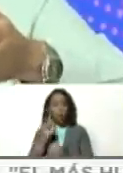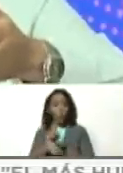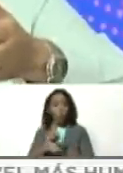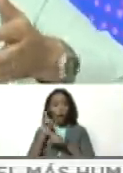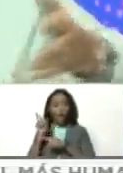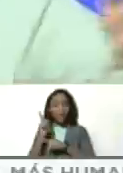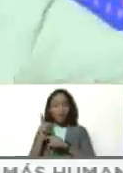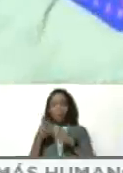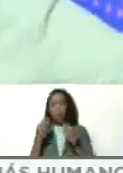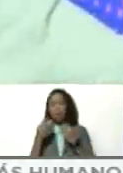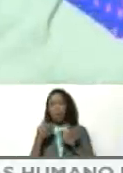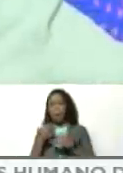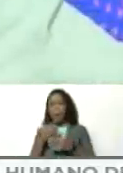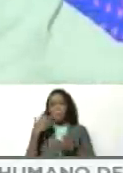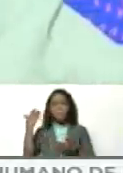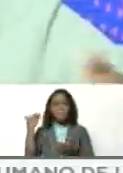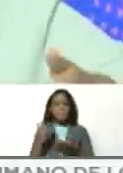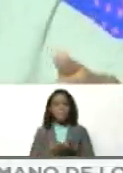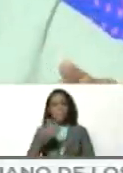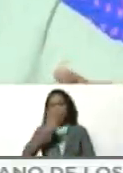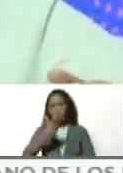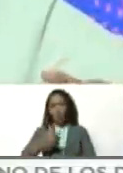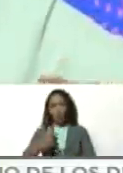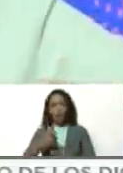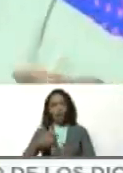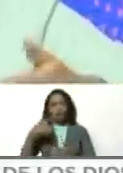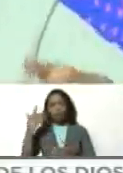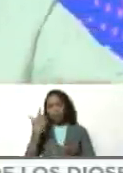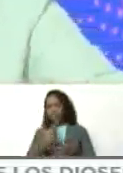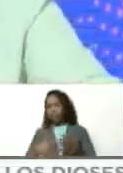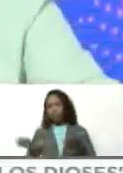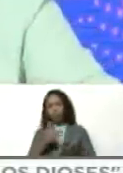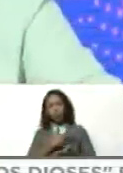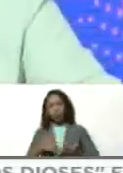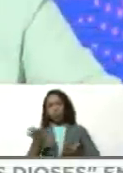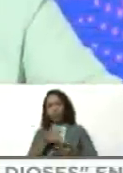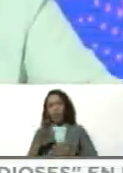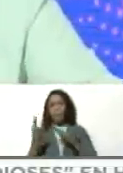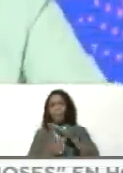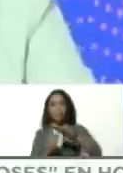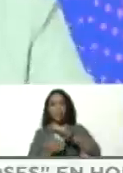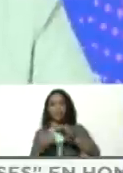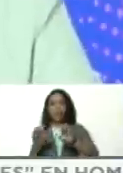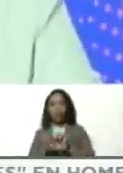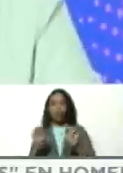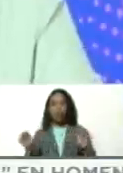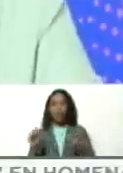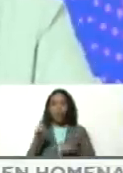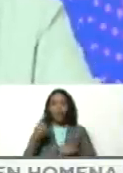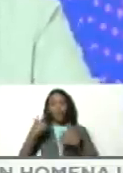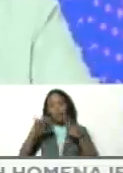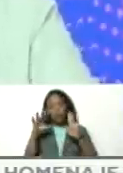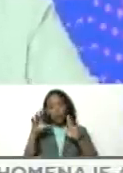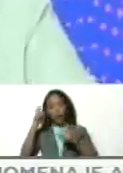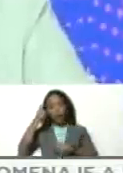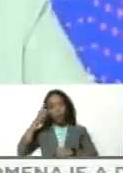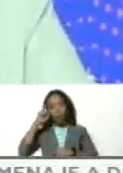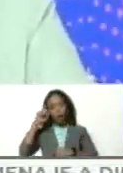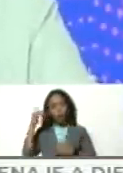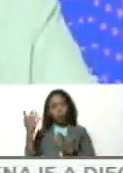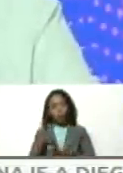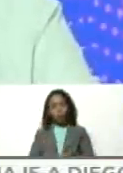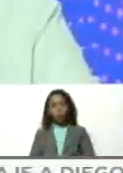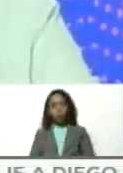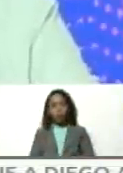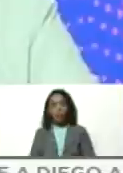eran cientos de jóvenes líderes de la base estudiantil. Valga el comentario y el recuerdo,